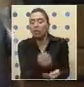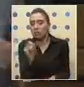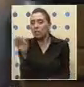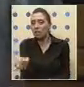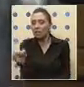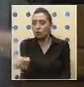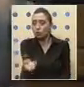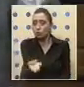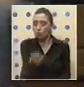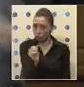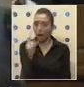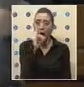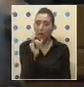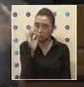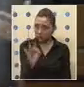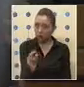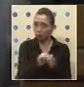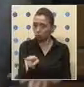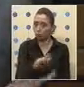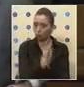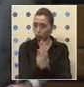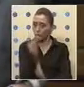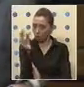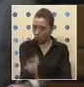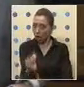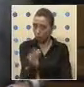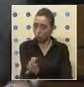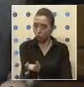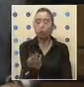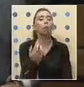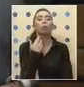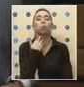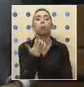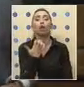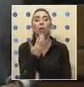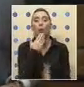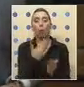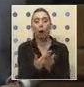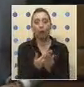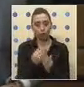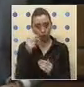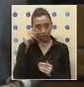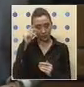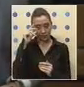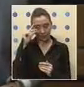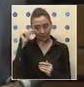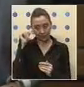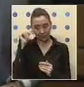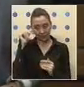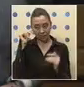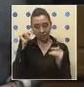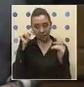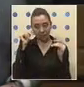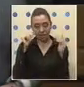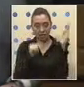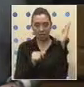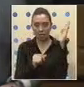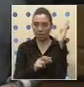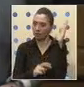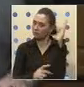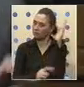Quiero decirle que es así, tienen toda la razón. ¿Saben por qué? Porque cuando se crean los escalones y las divisiones en educación